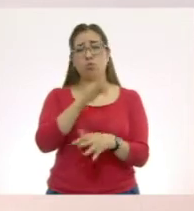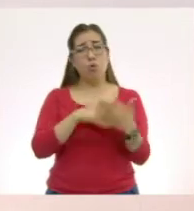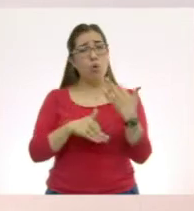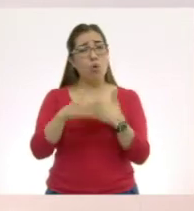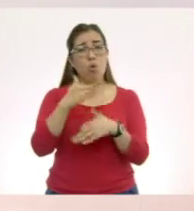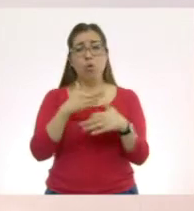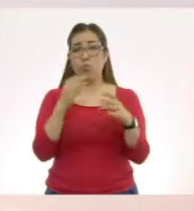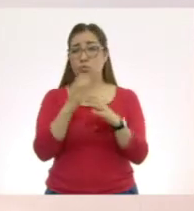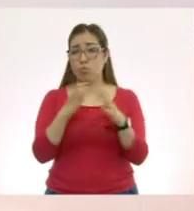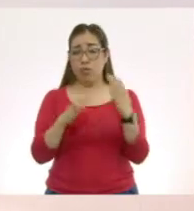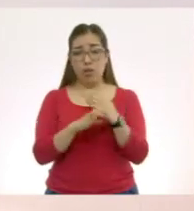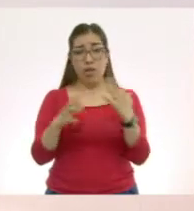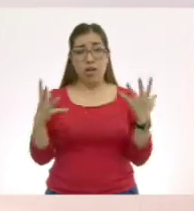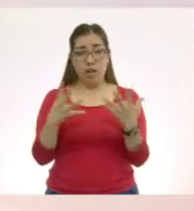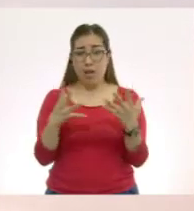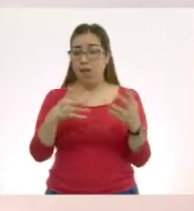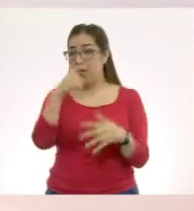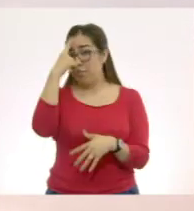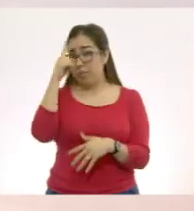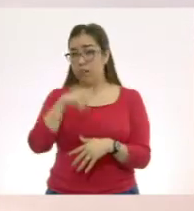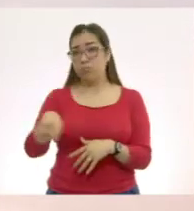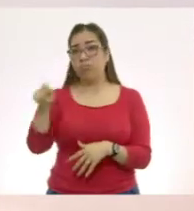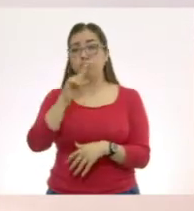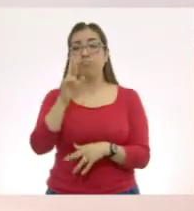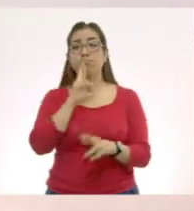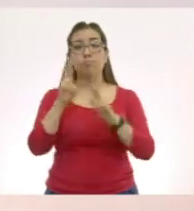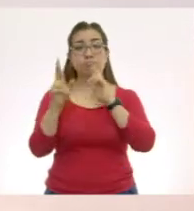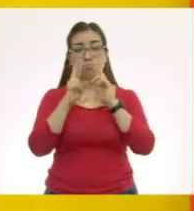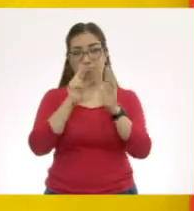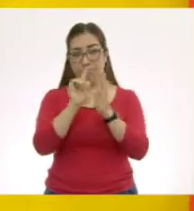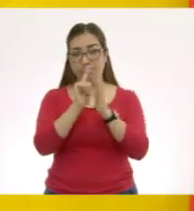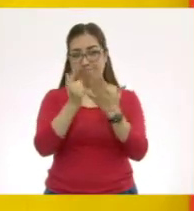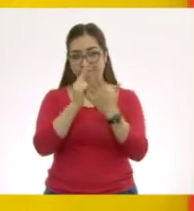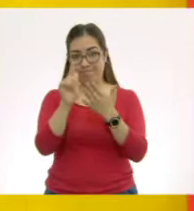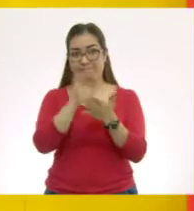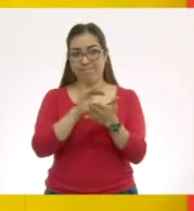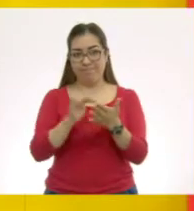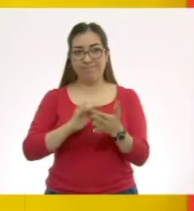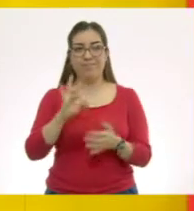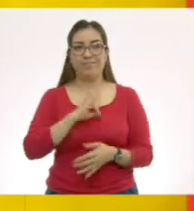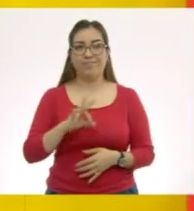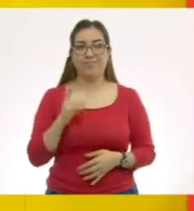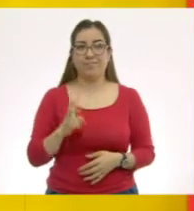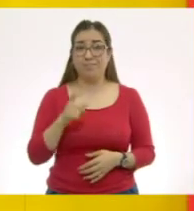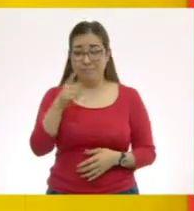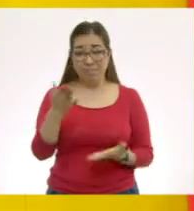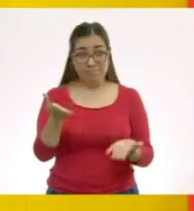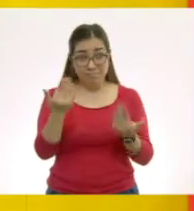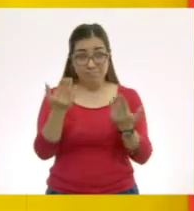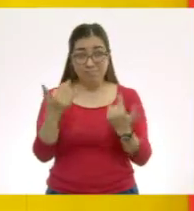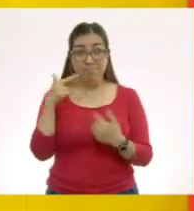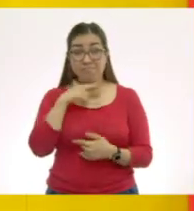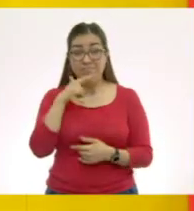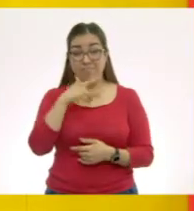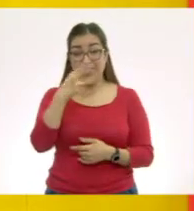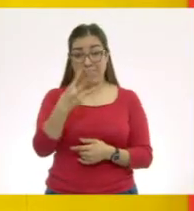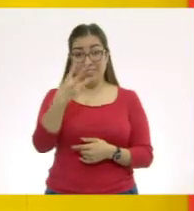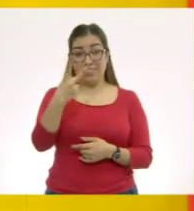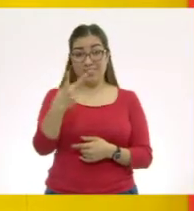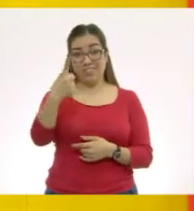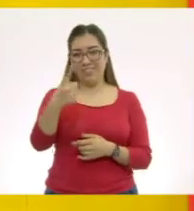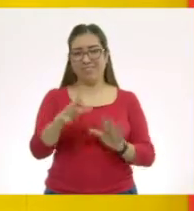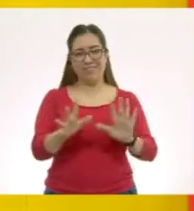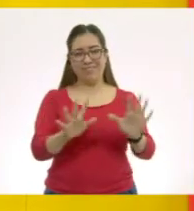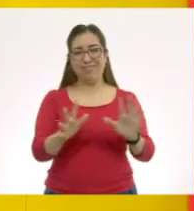hagamos en esta clase les va a servir para contestar su libro. Muy bien, entonces vayan rápido por su libro. Tienen 3, 2, 1.